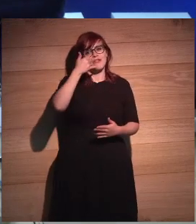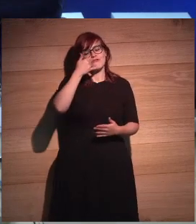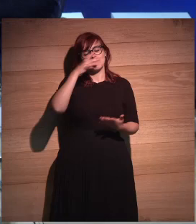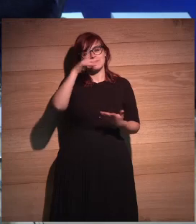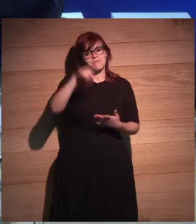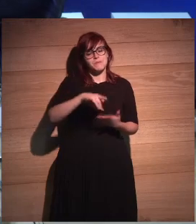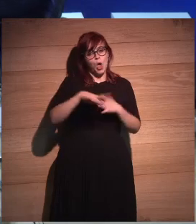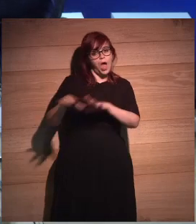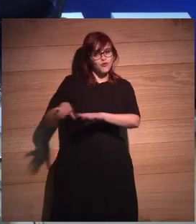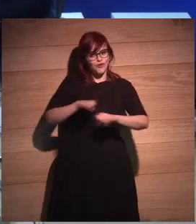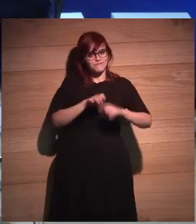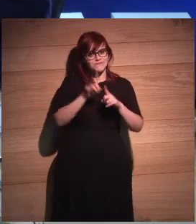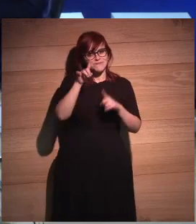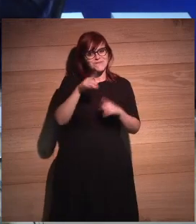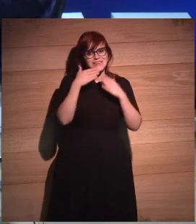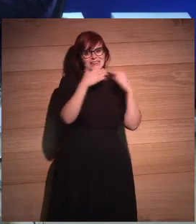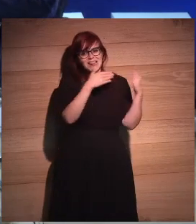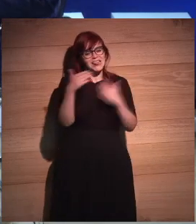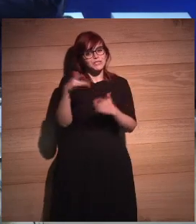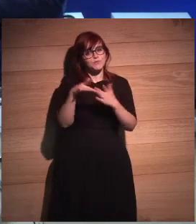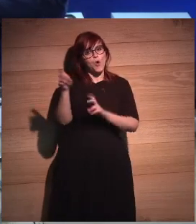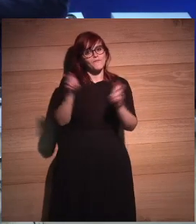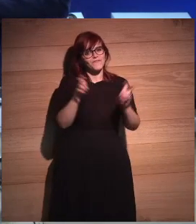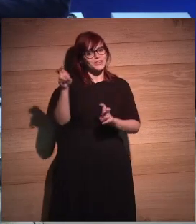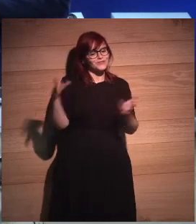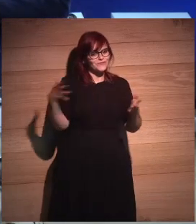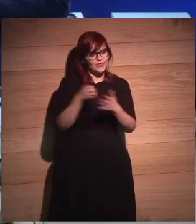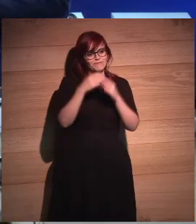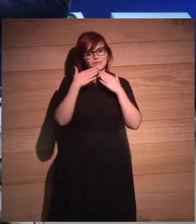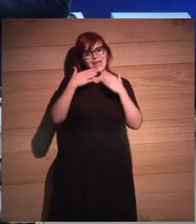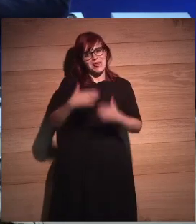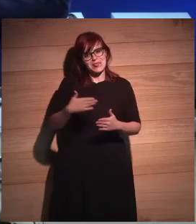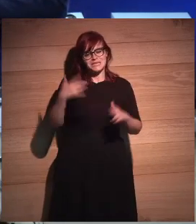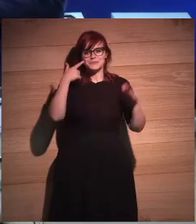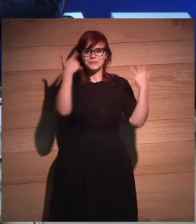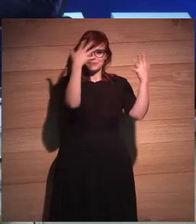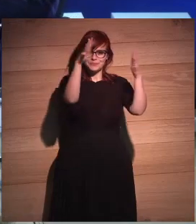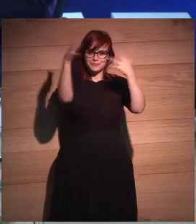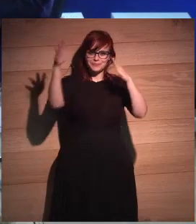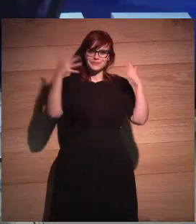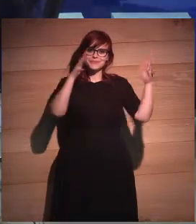por acogernos y gracias a todos vosotros por haber venido. Muchas gracias. Muchas gracias.